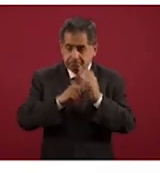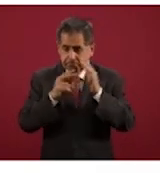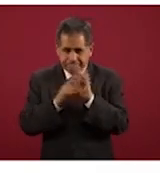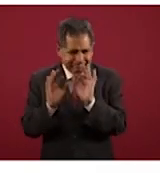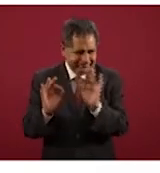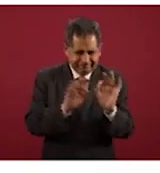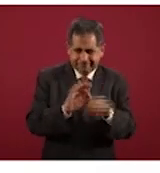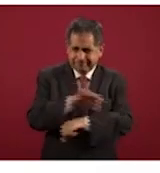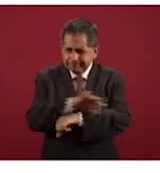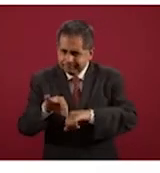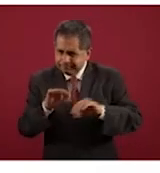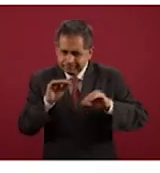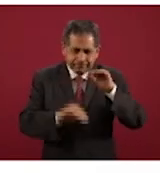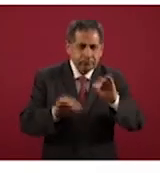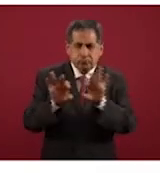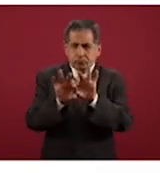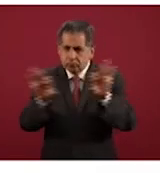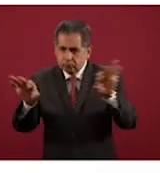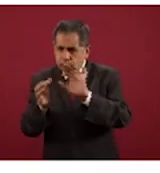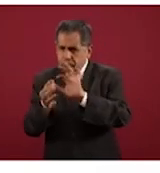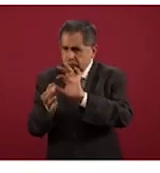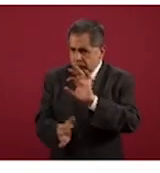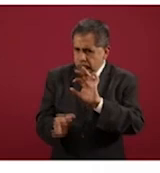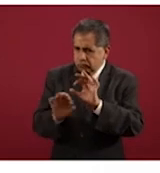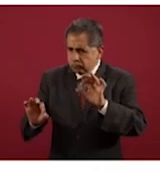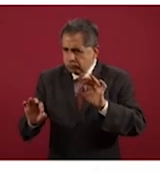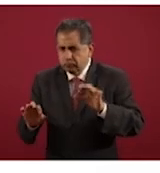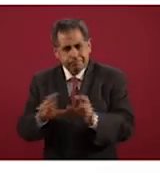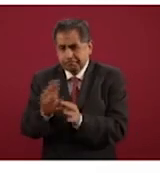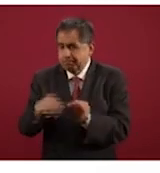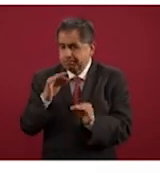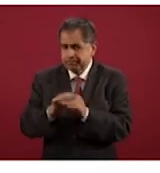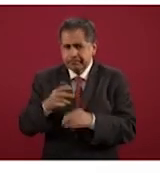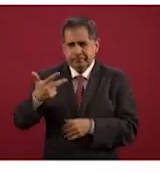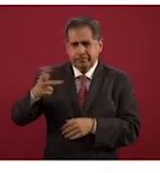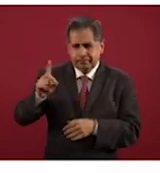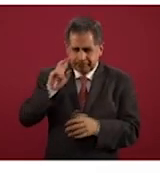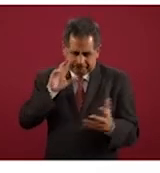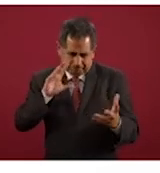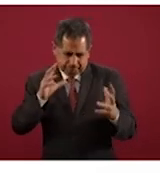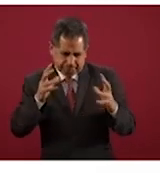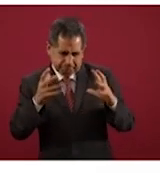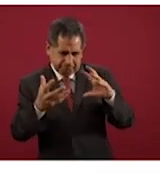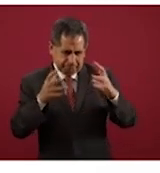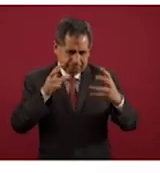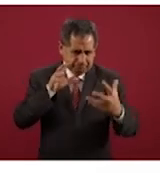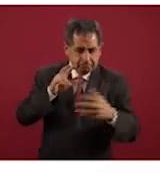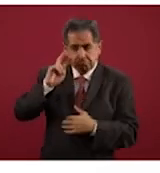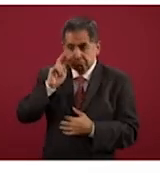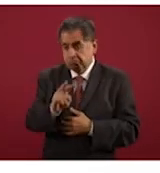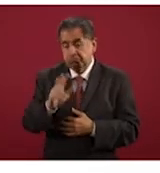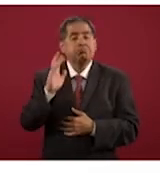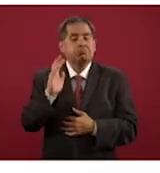detalle el acomodo de tuberías ya se hizo en forma tridimensional no lo podemos armar si no tenemos toda la ingeniería